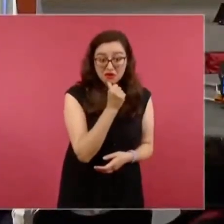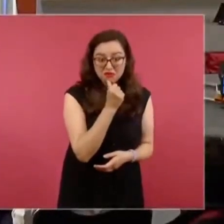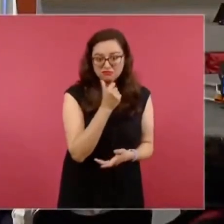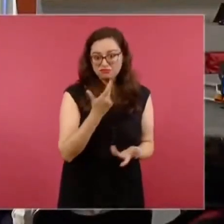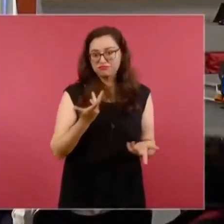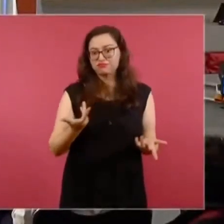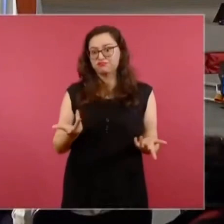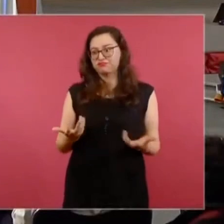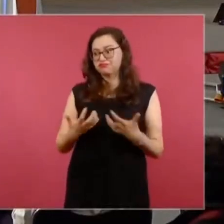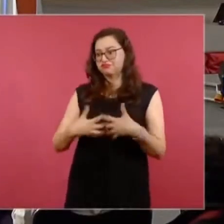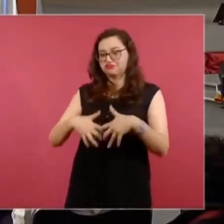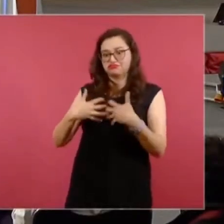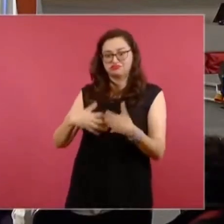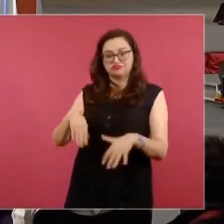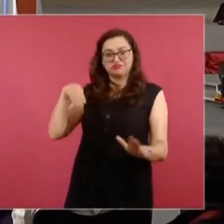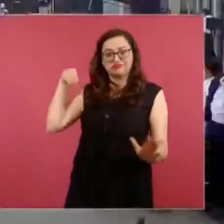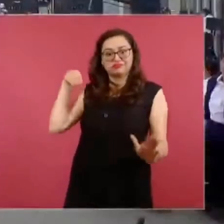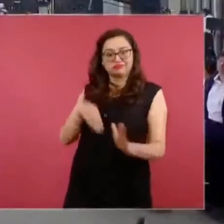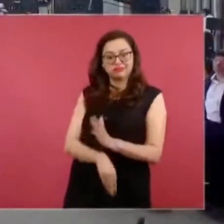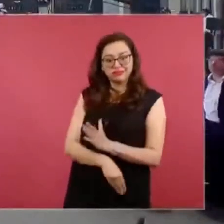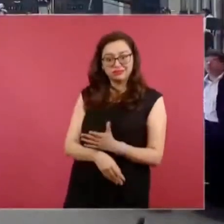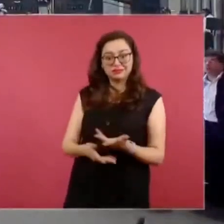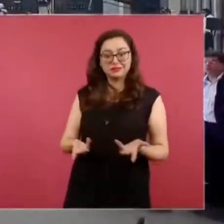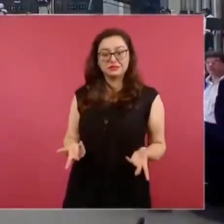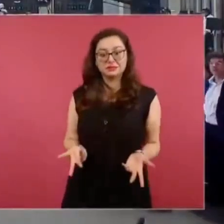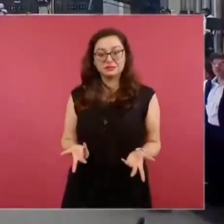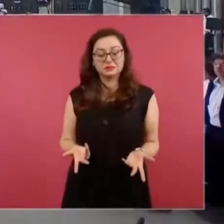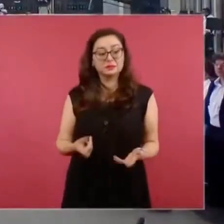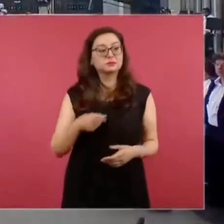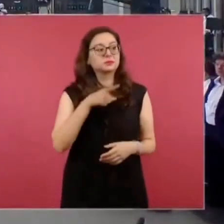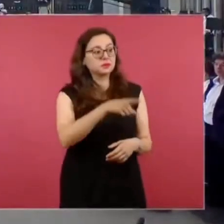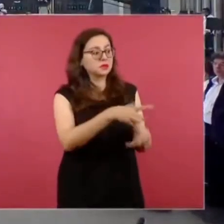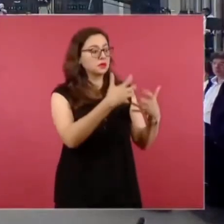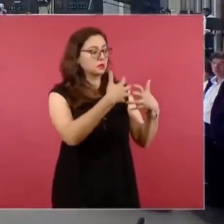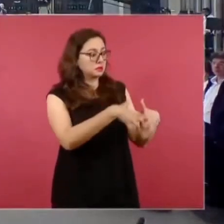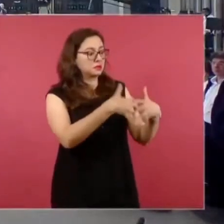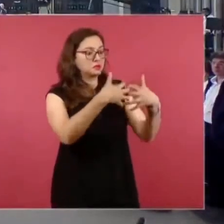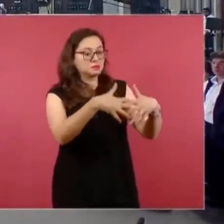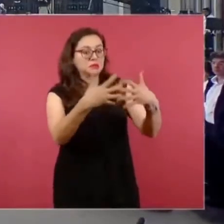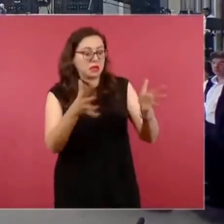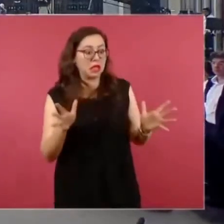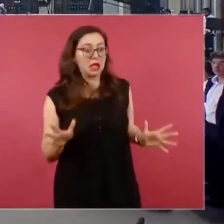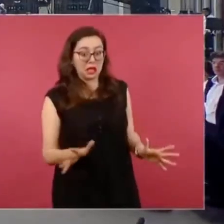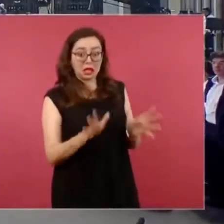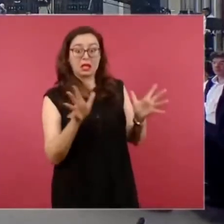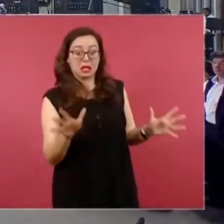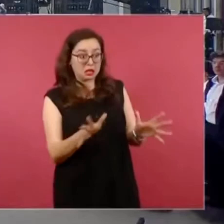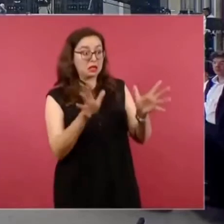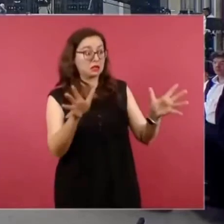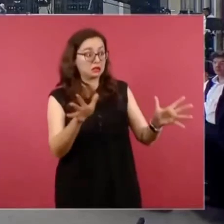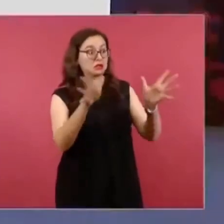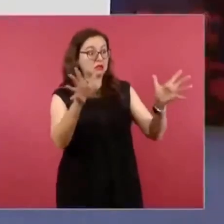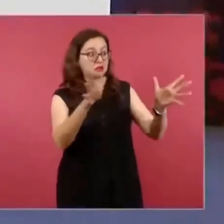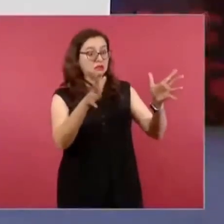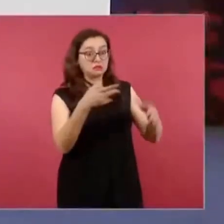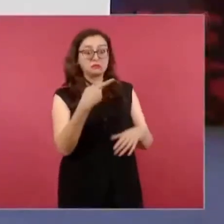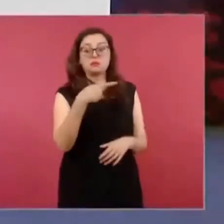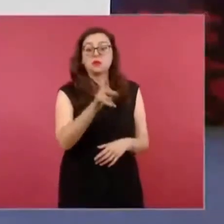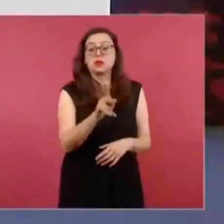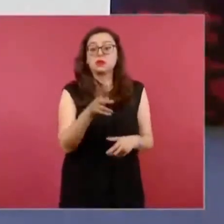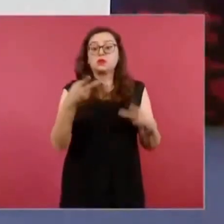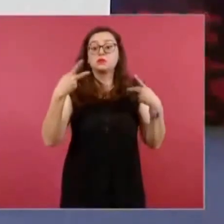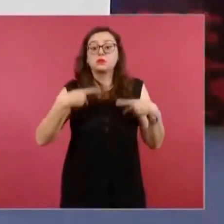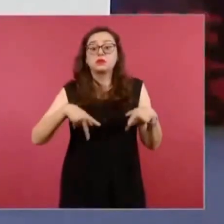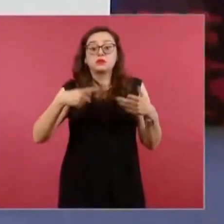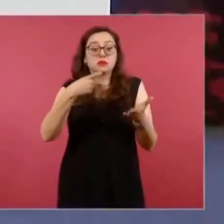impulso han de recibir las industrias donde sus productos solo encuentran un reducido número